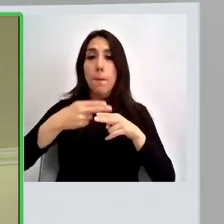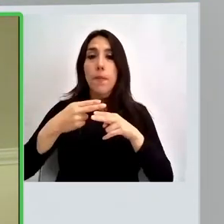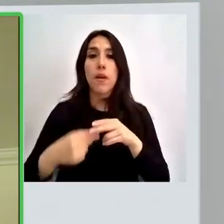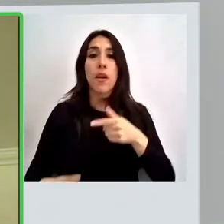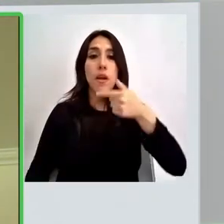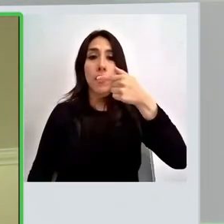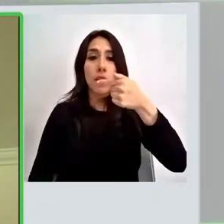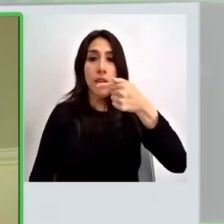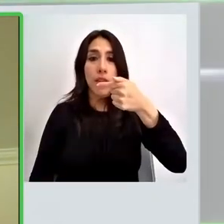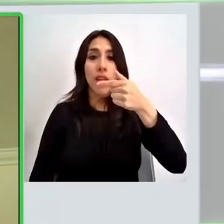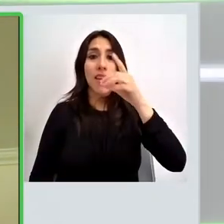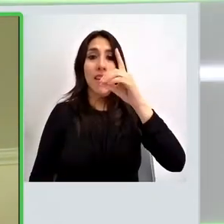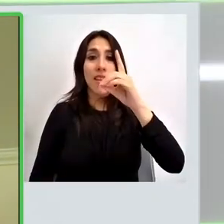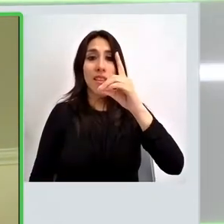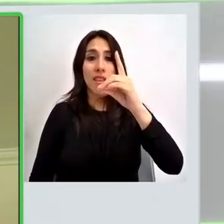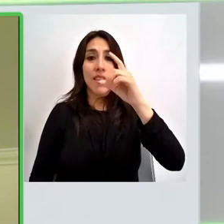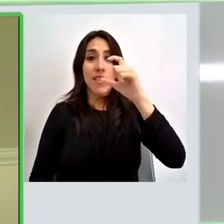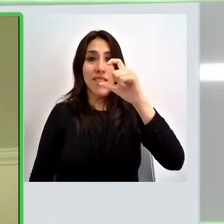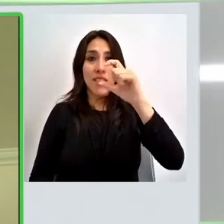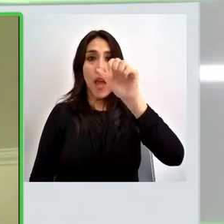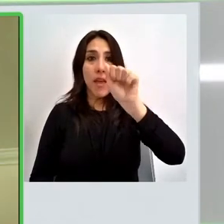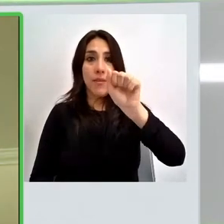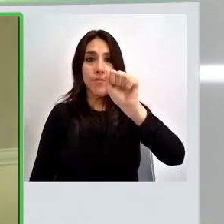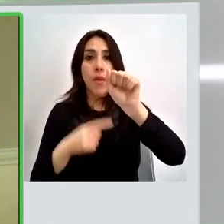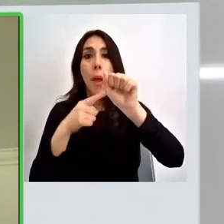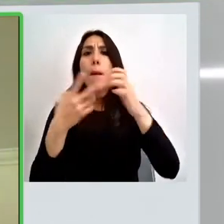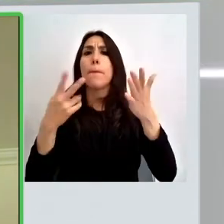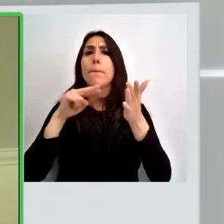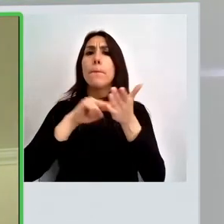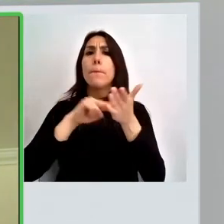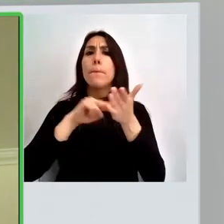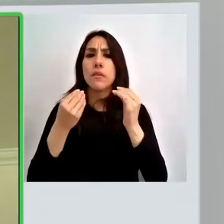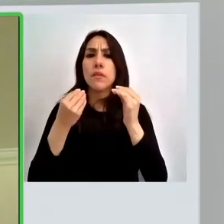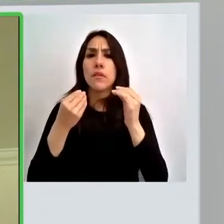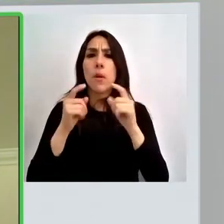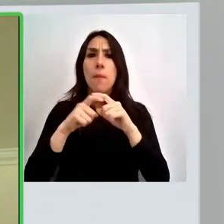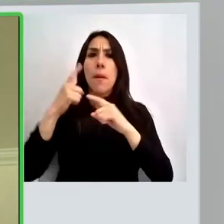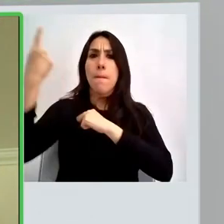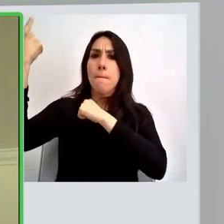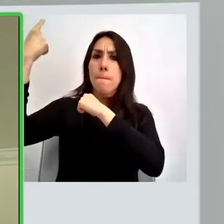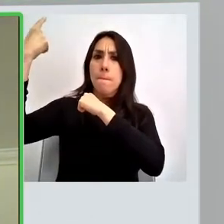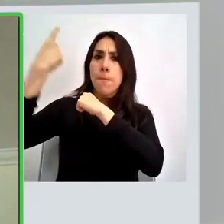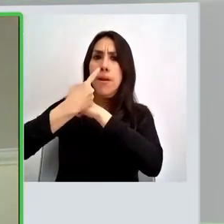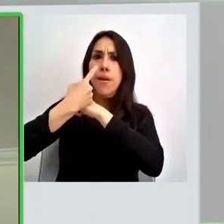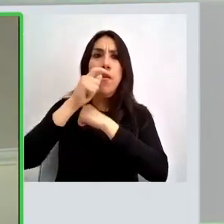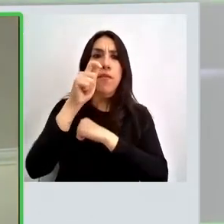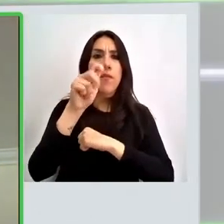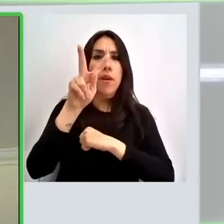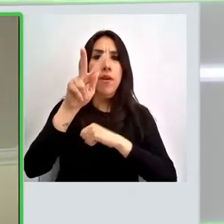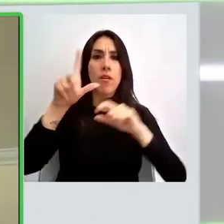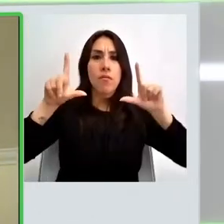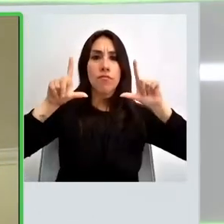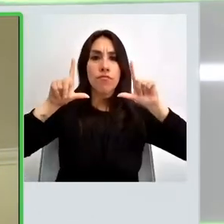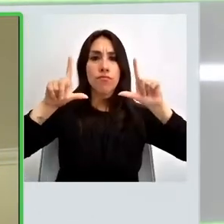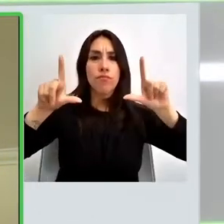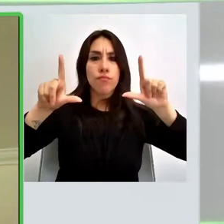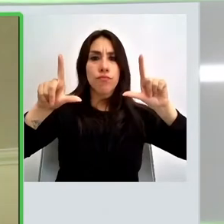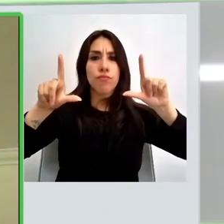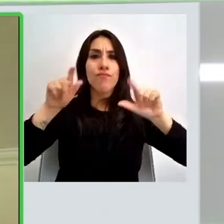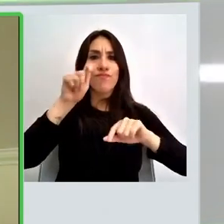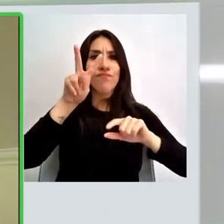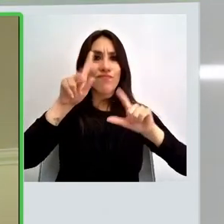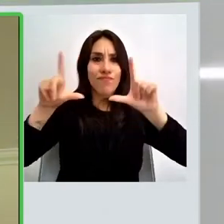que hacía que era obligatorio que cada televisión que fuera vendida en los eeuu debería